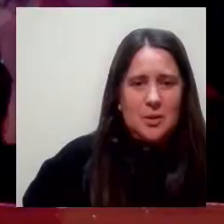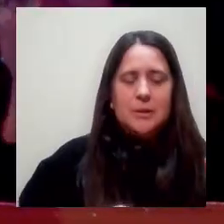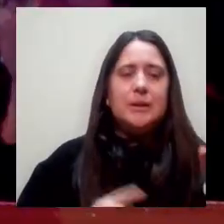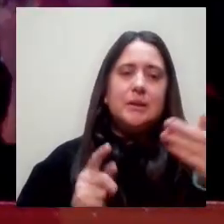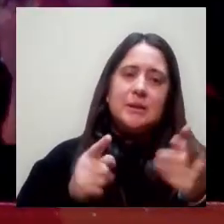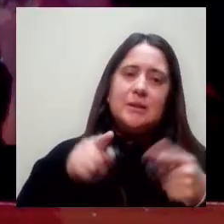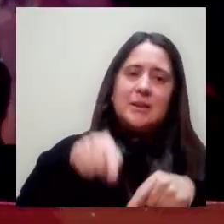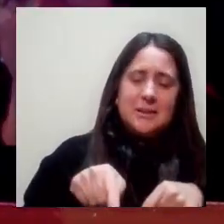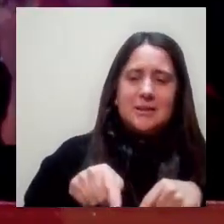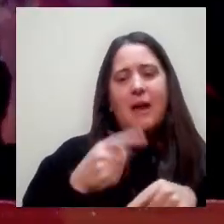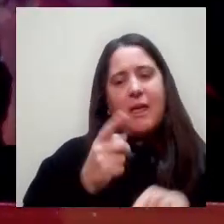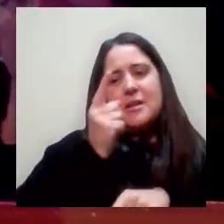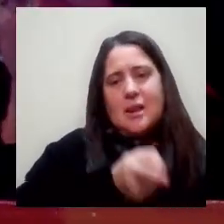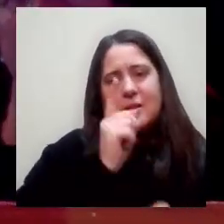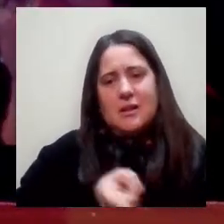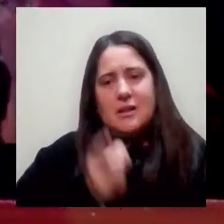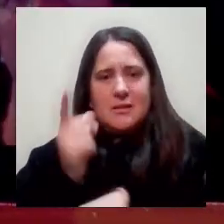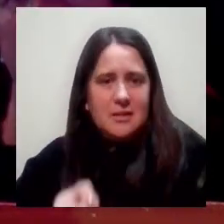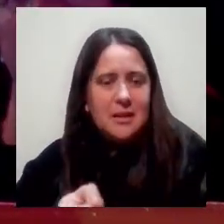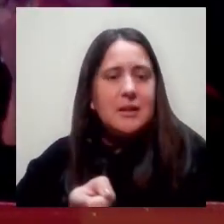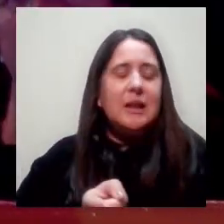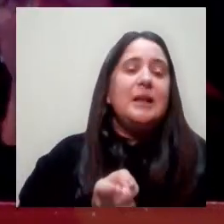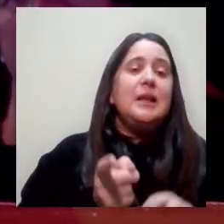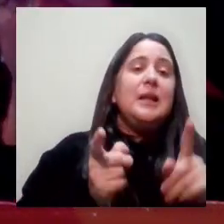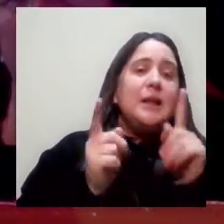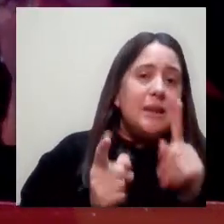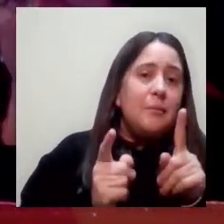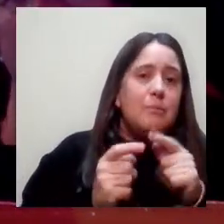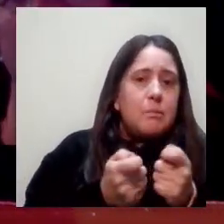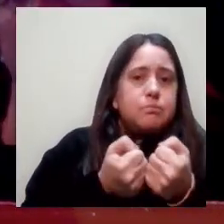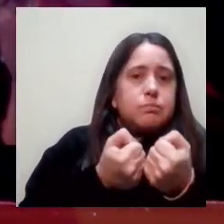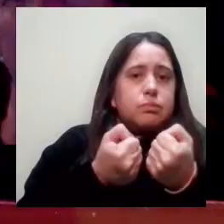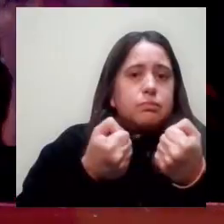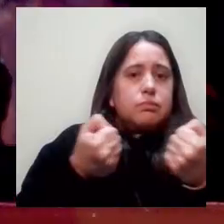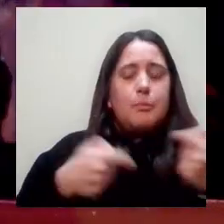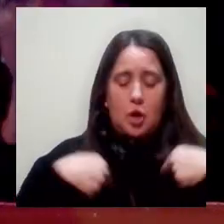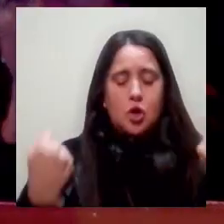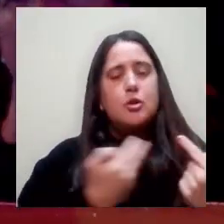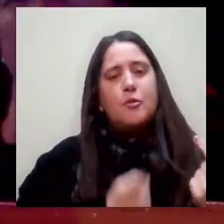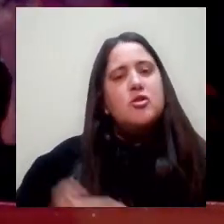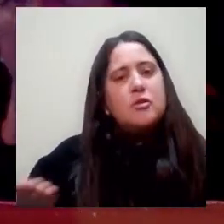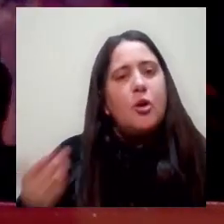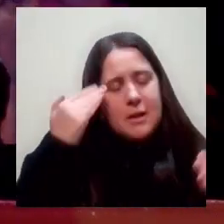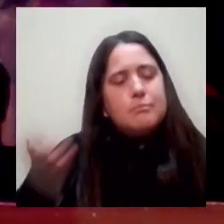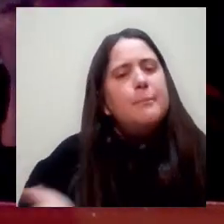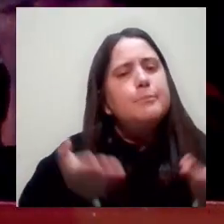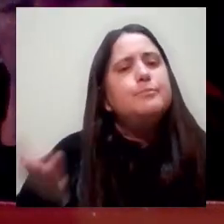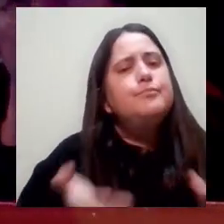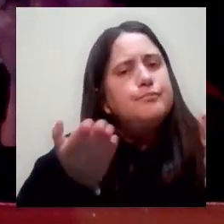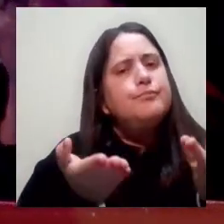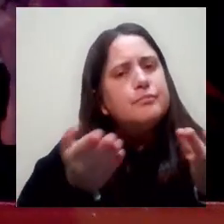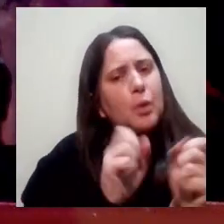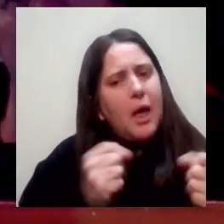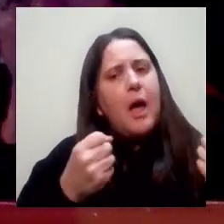ir tomando decisiones y van a ir desplegando, porque como docentes vamos a ir promoviendo la puesta en práctica